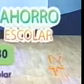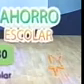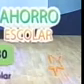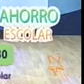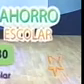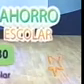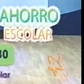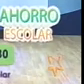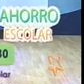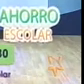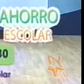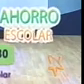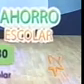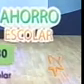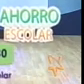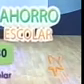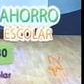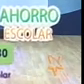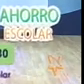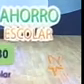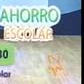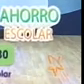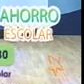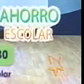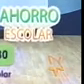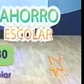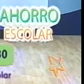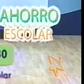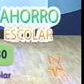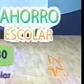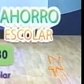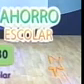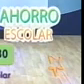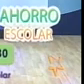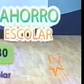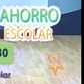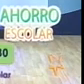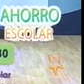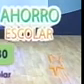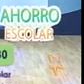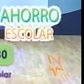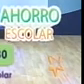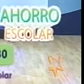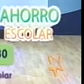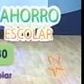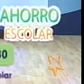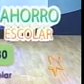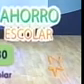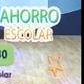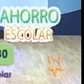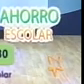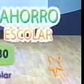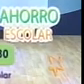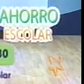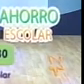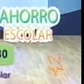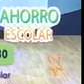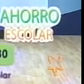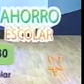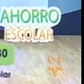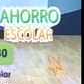8 tablets por apertura o incremento en tu cuenta de ahorro escolar. En Acomi de RL siempre recibes más por tu dinero.